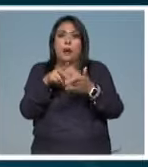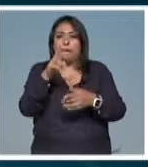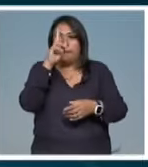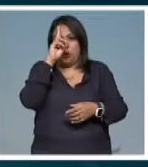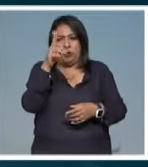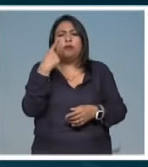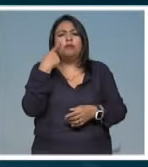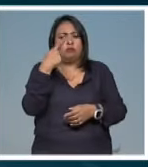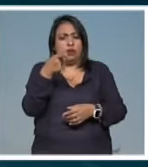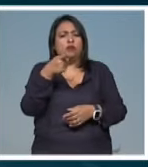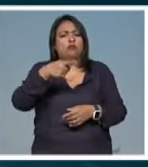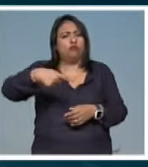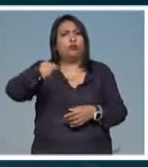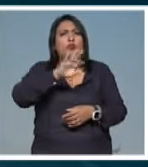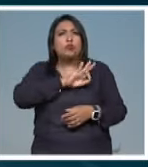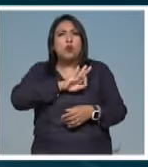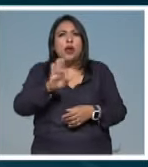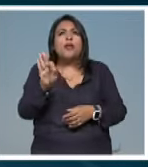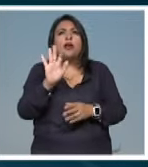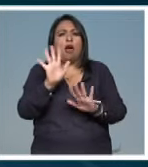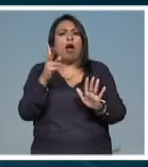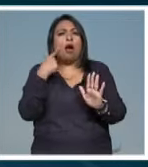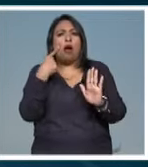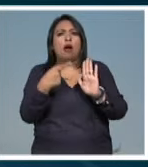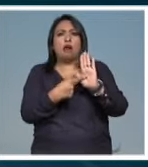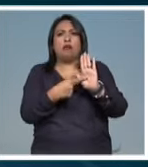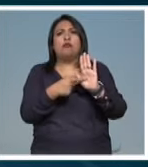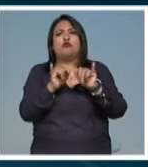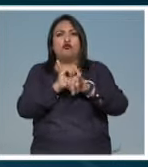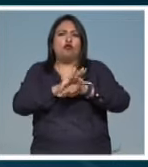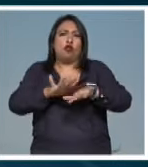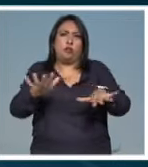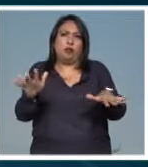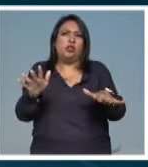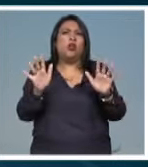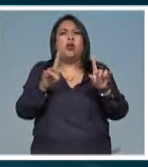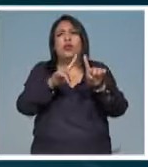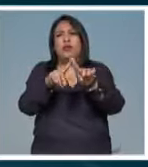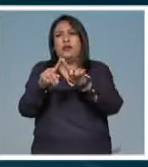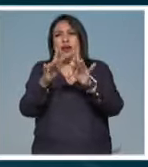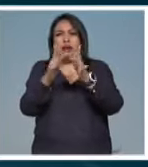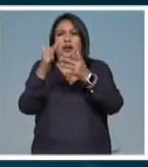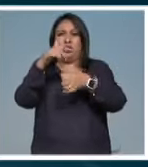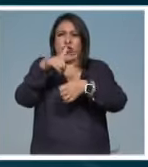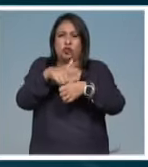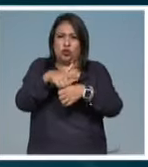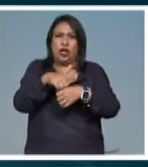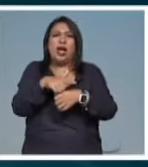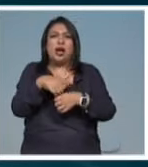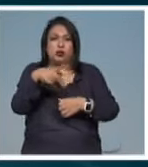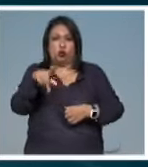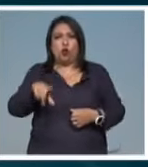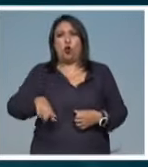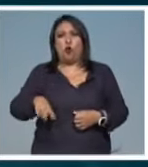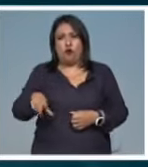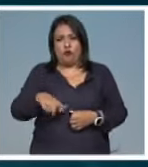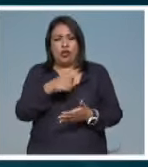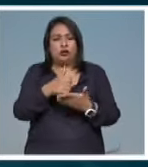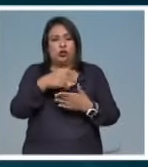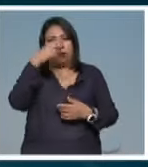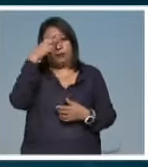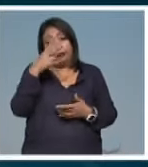lo van a poder consultar ustedes. Está ya disponible esta medida en muy diversas redes sociales del propio gobierno de la